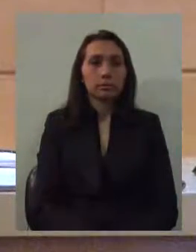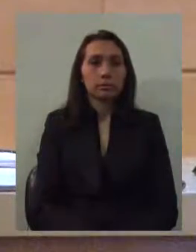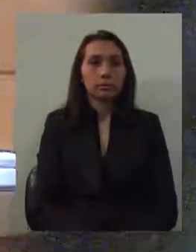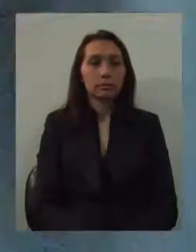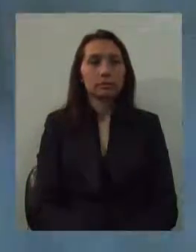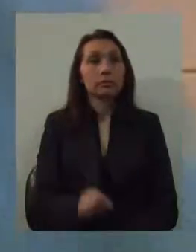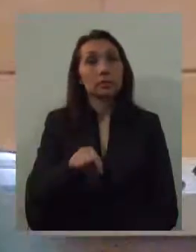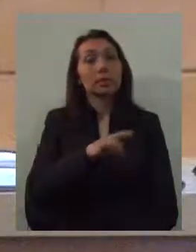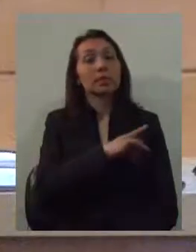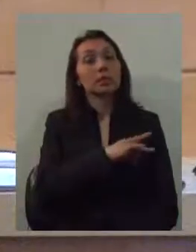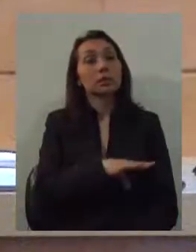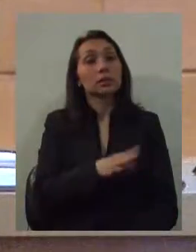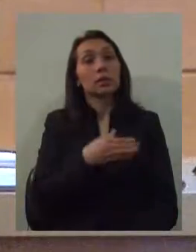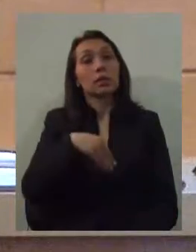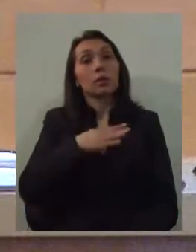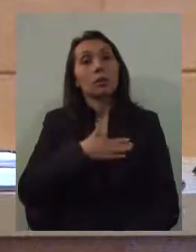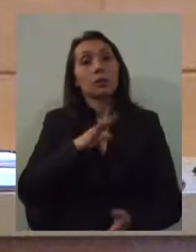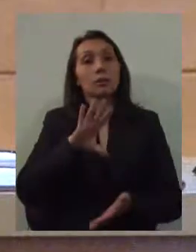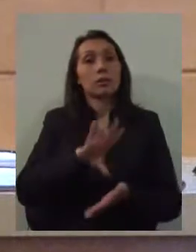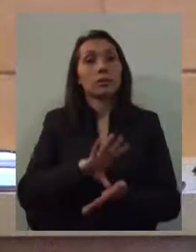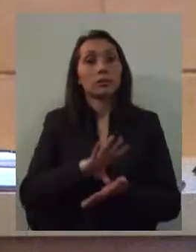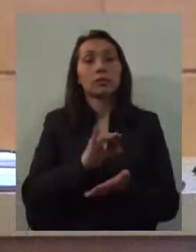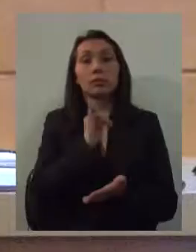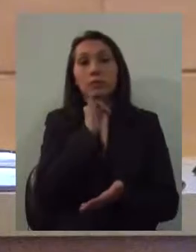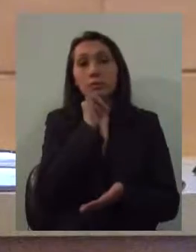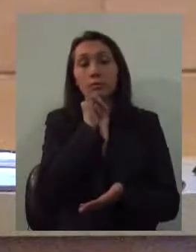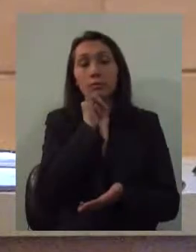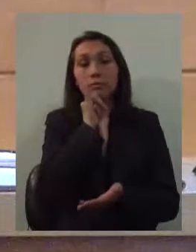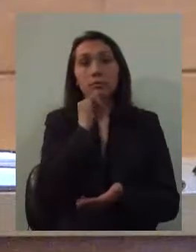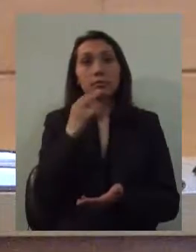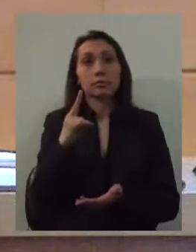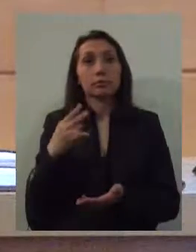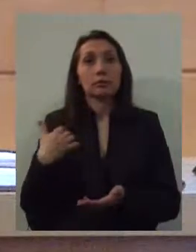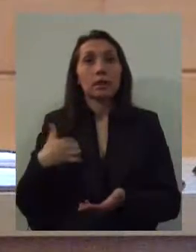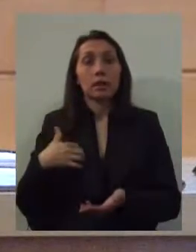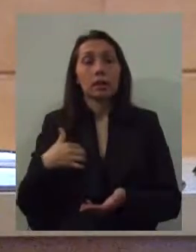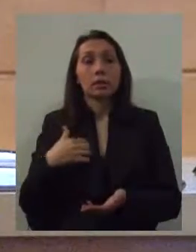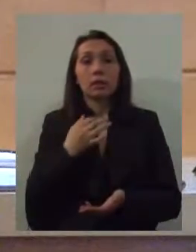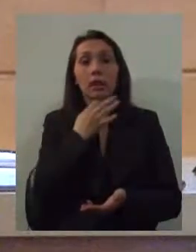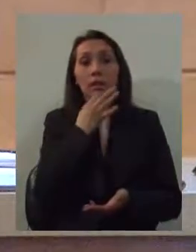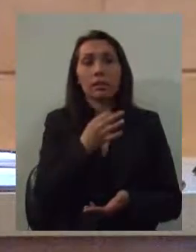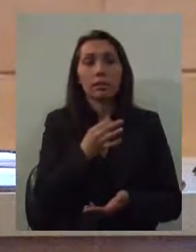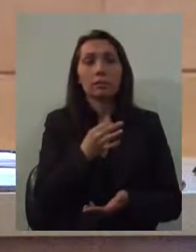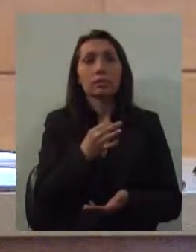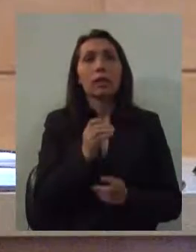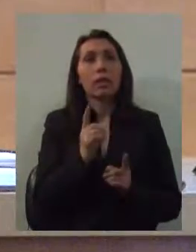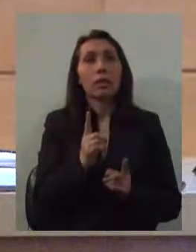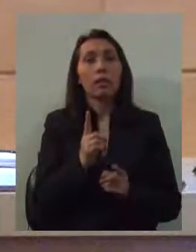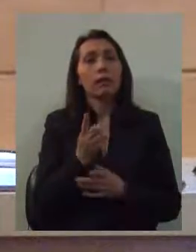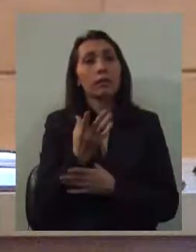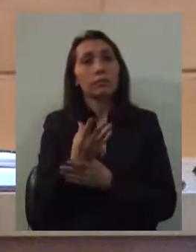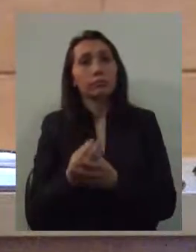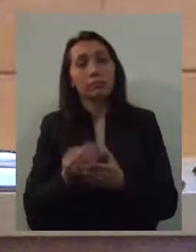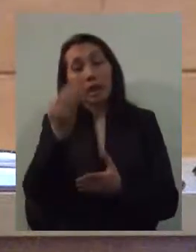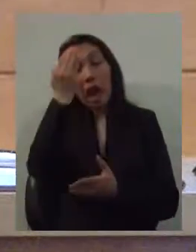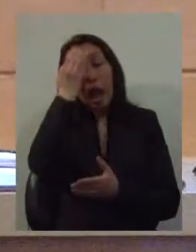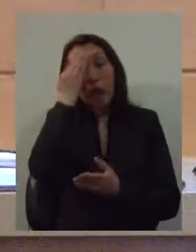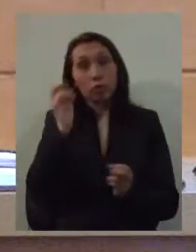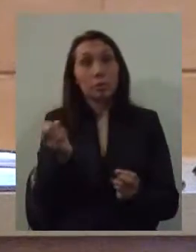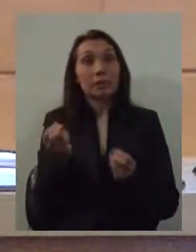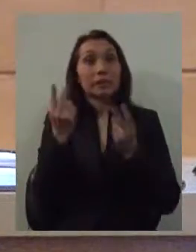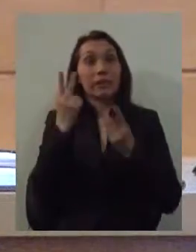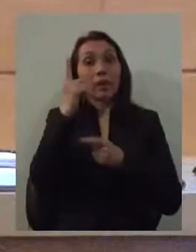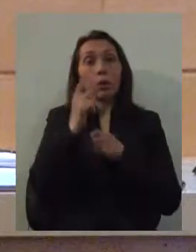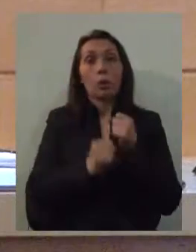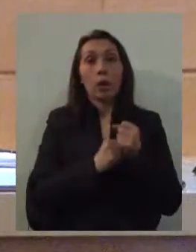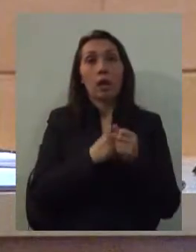En Chile, en nuestro país, no sé si en Argentina, se dice hay que pasar agosto para sobrevivir de un